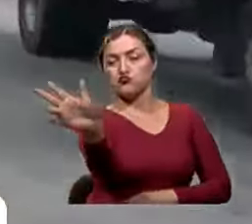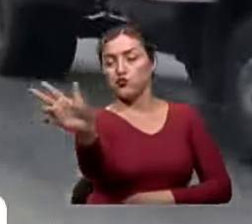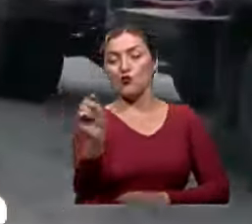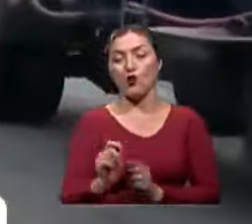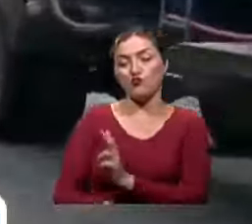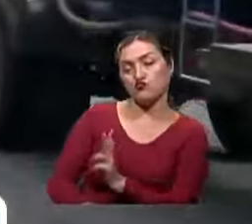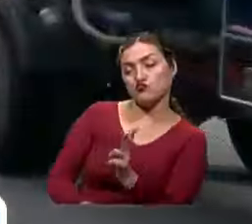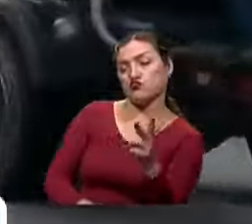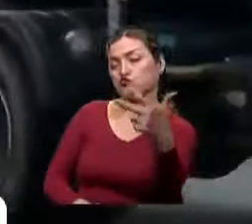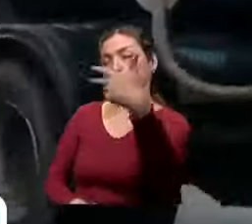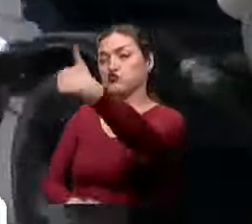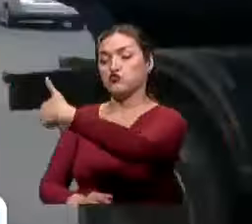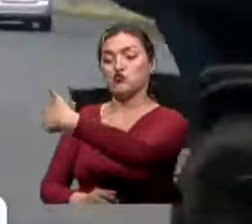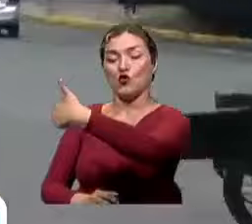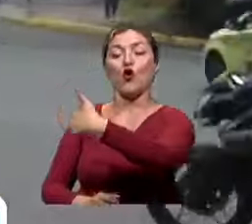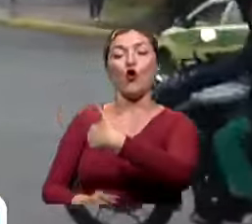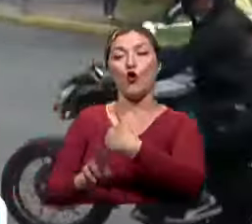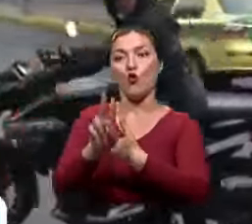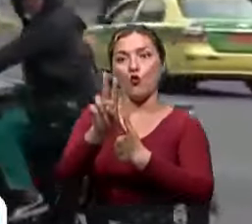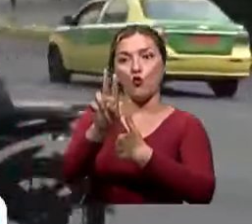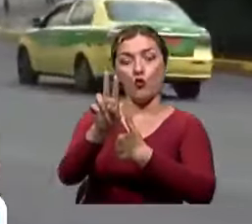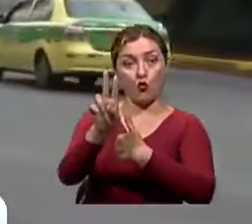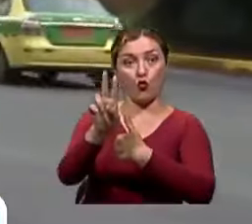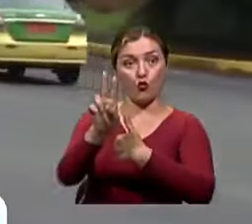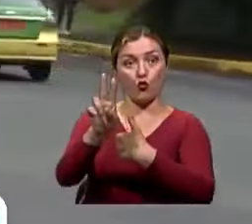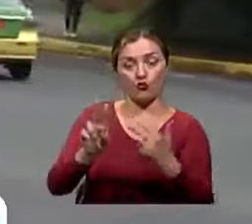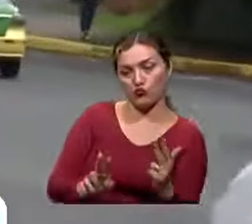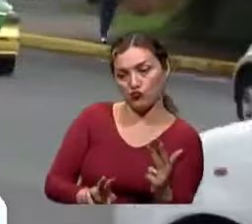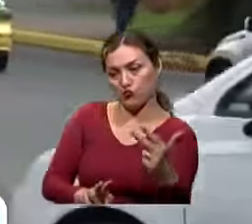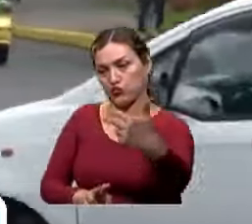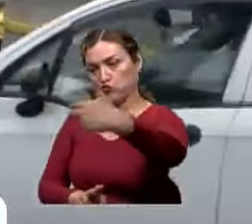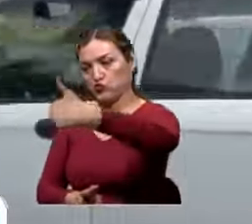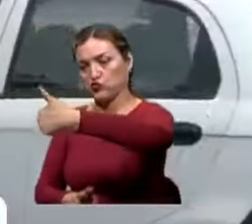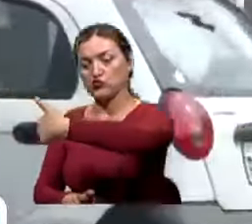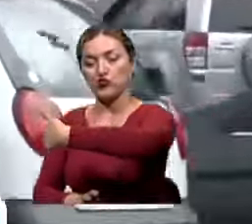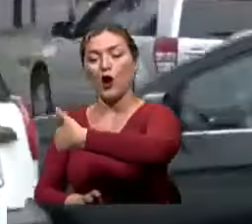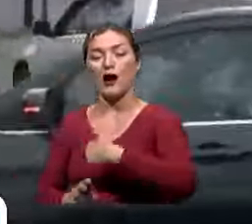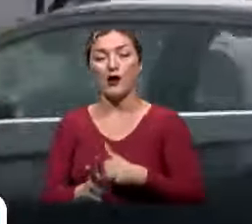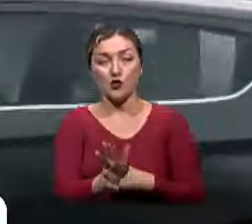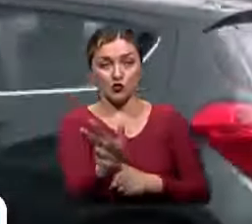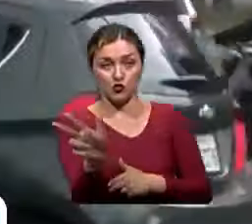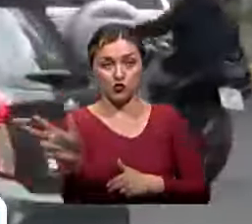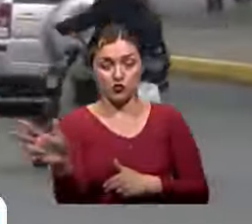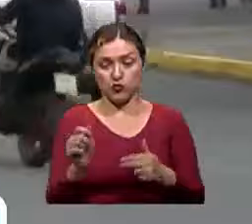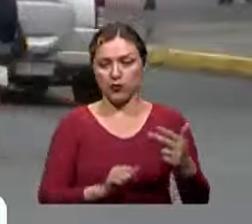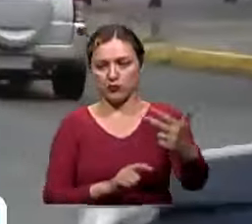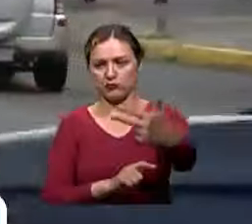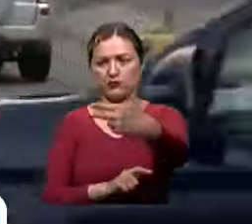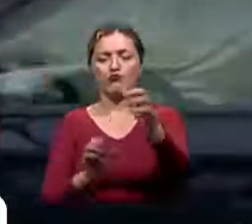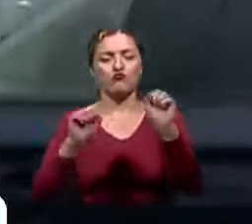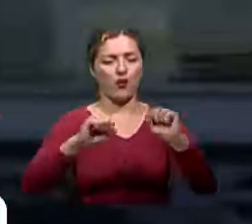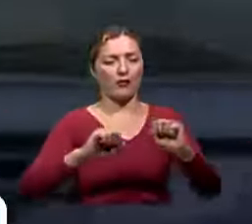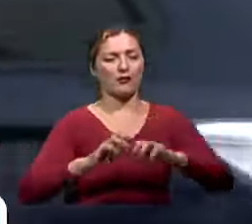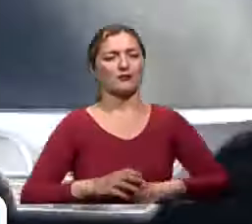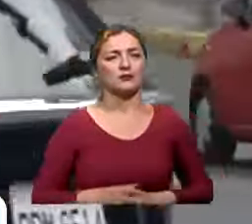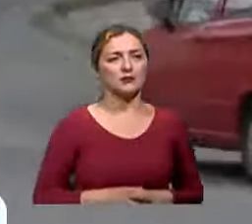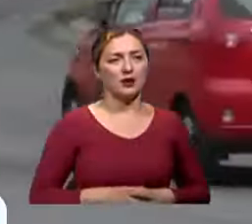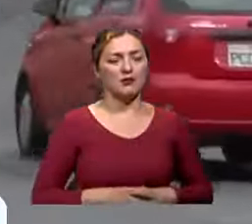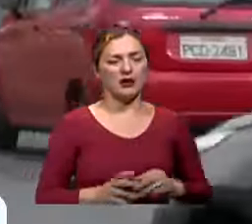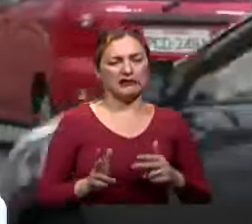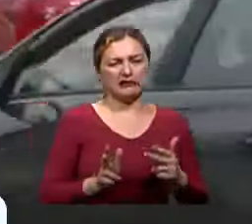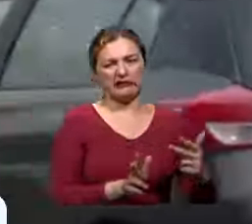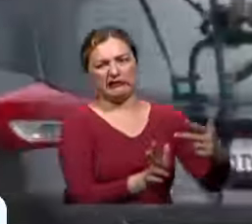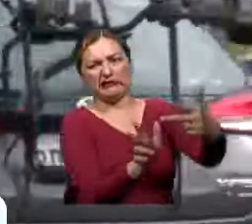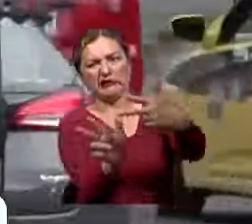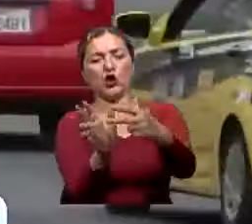retomamos nuevamente la circulación. Esta curva nos va a impedir la velocidad y lo que pido es que tratemos de no hacer doble carril,